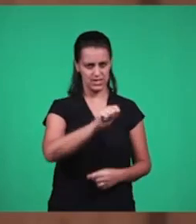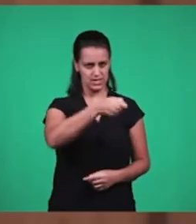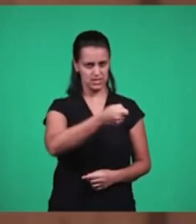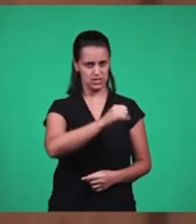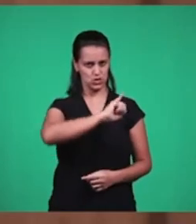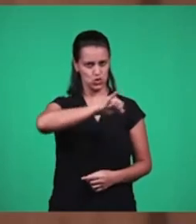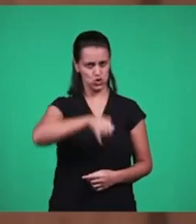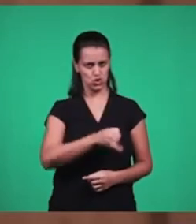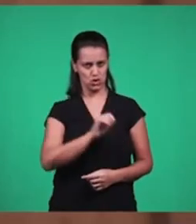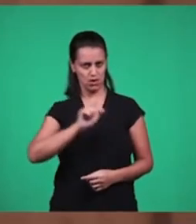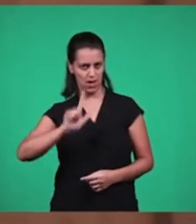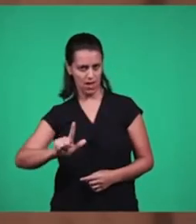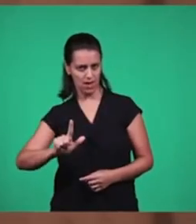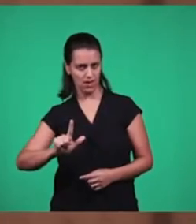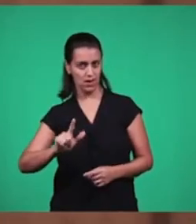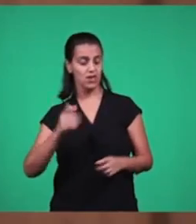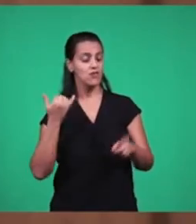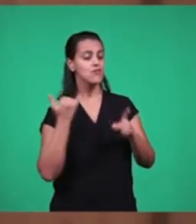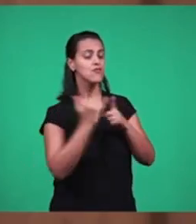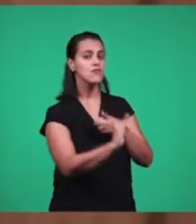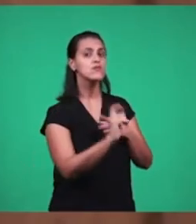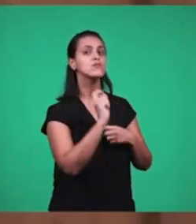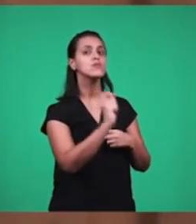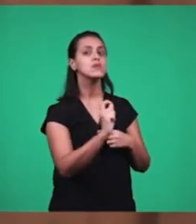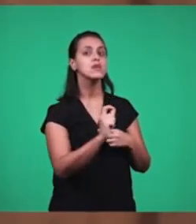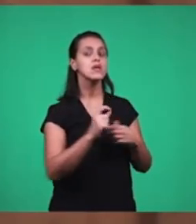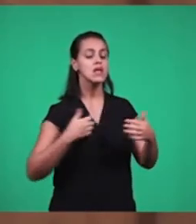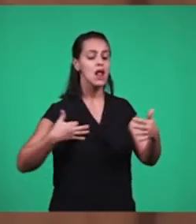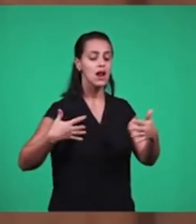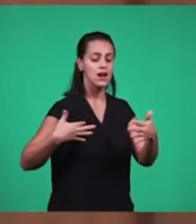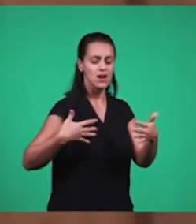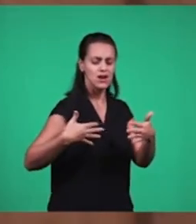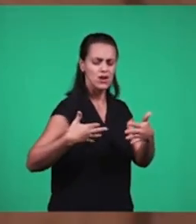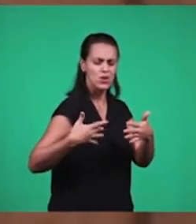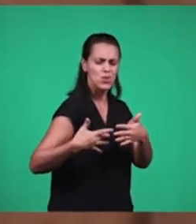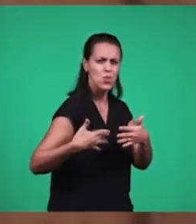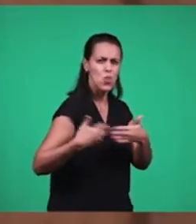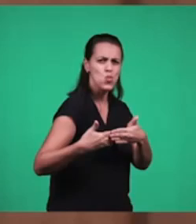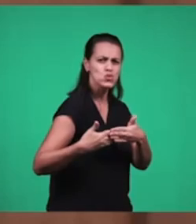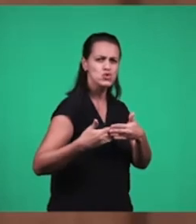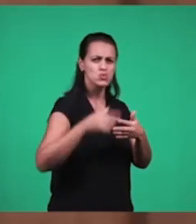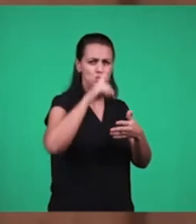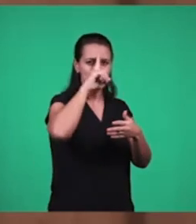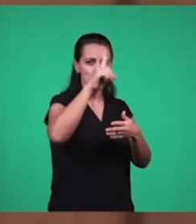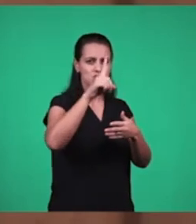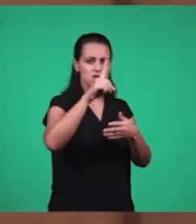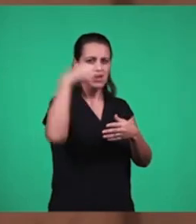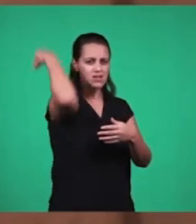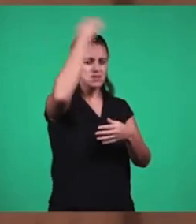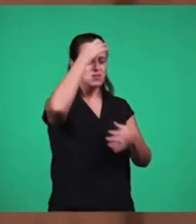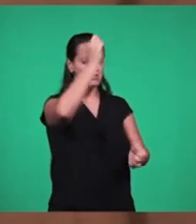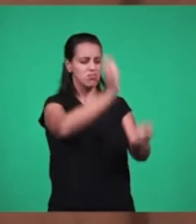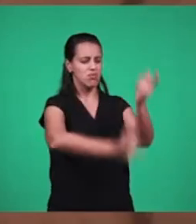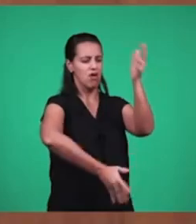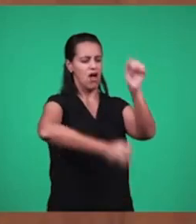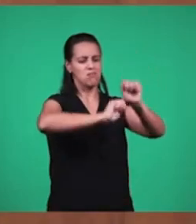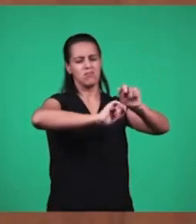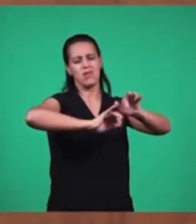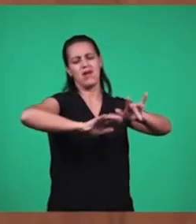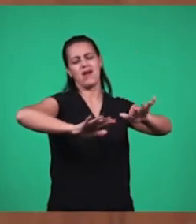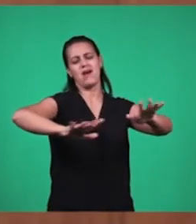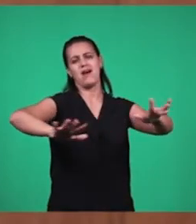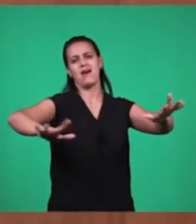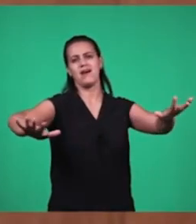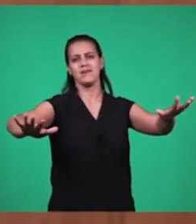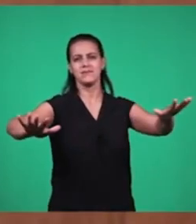profetiza así: en los últimos días derramaré de mi espíritu sobre toda carne. Y miren